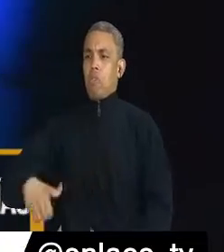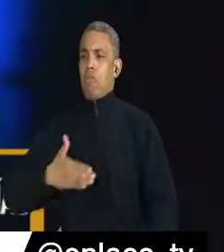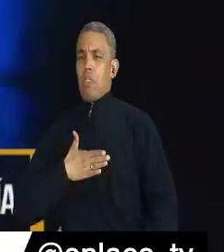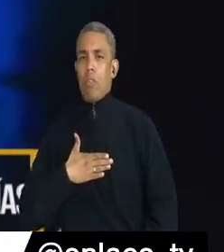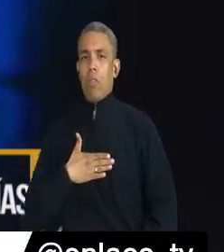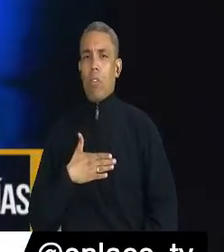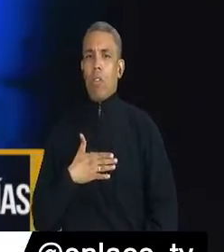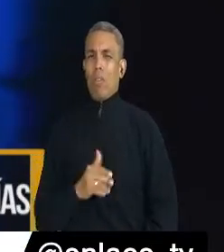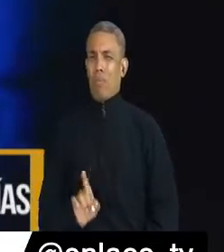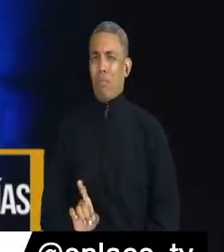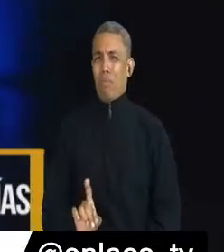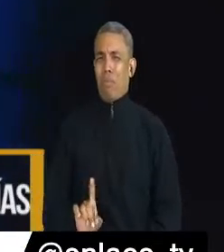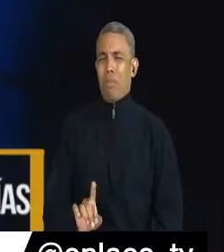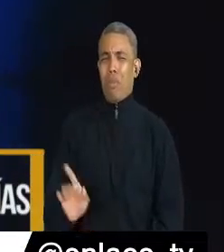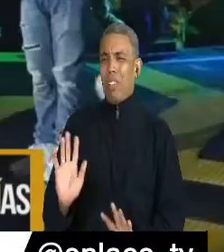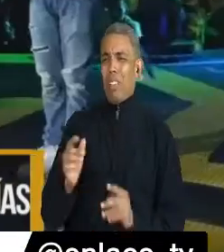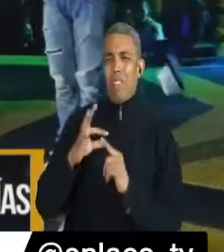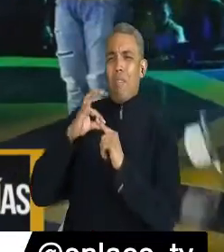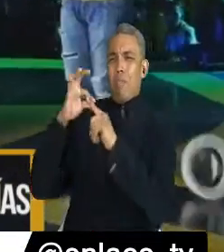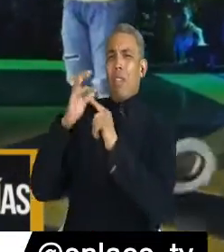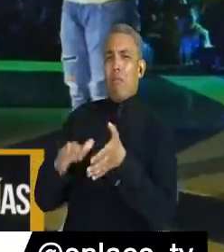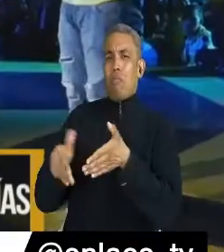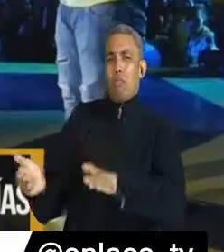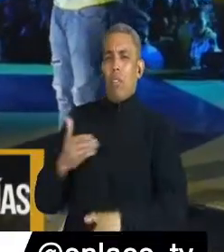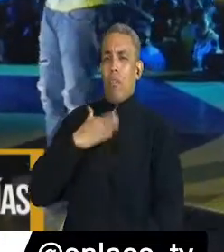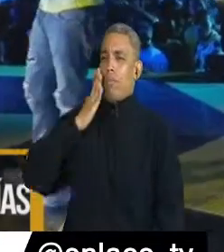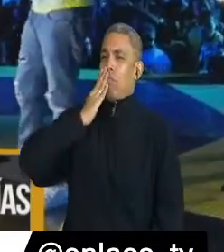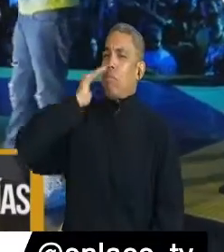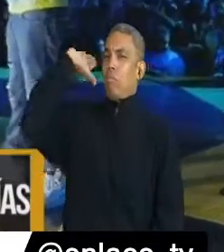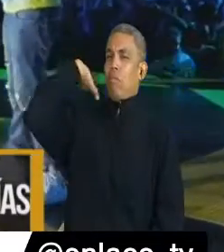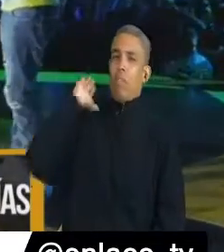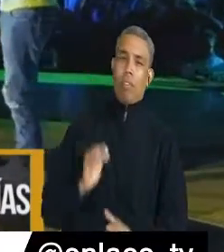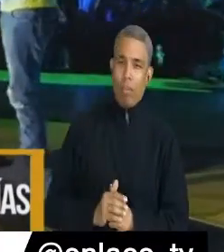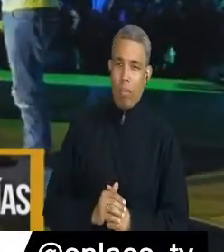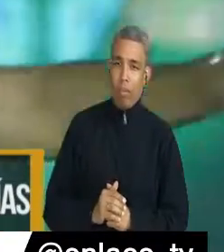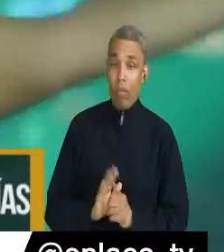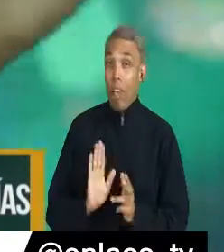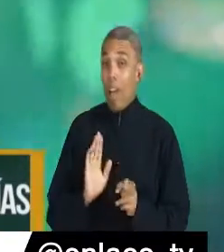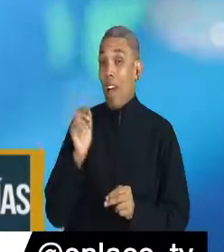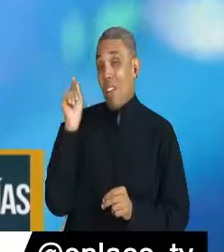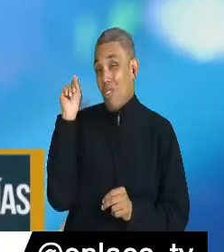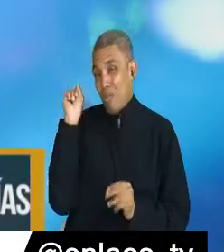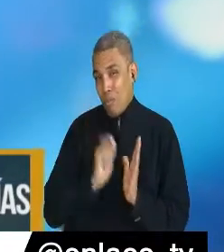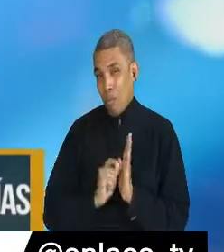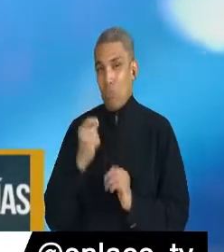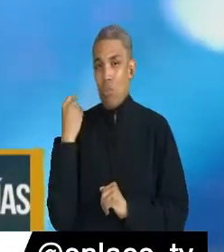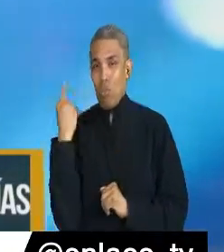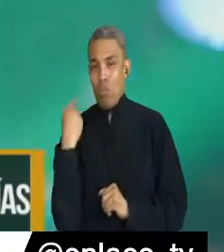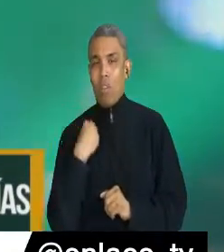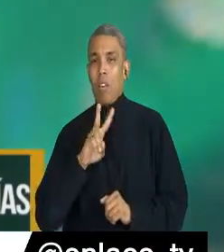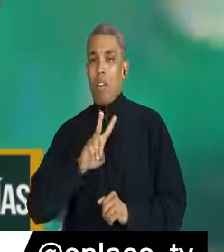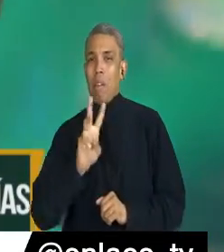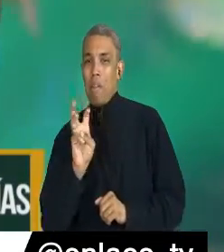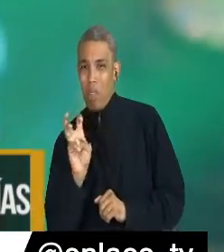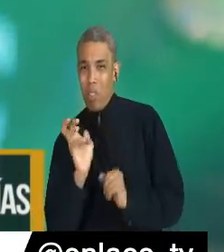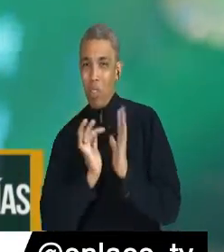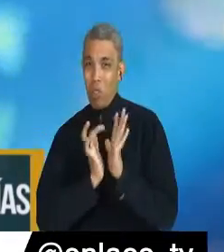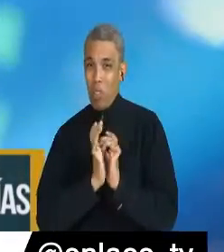la única presentación que la agrupación no canceló fue la del próximo 28 de abril en marco del festival de la leyenda vallenata